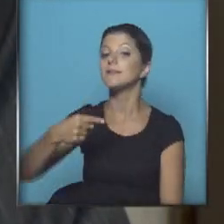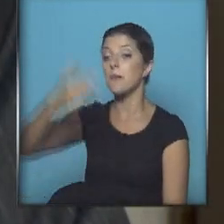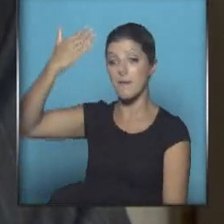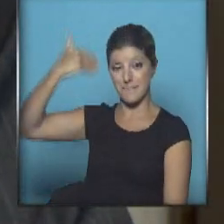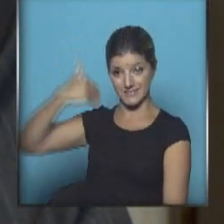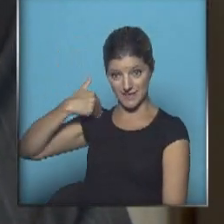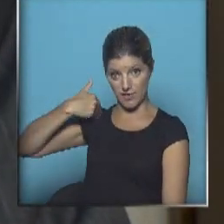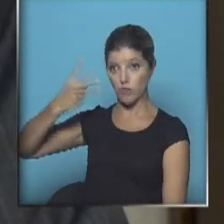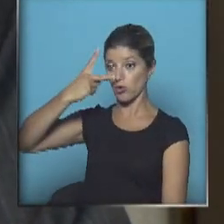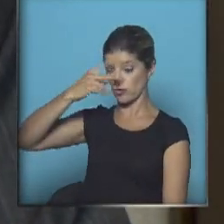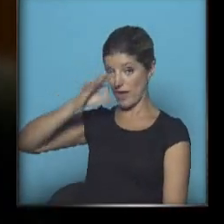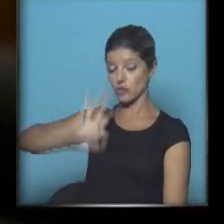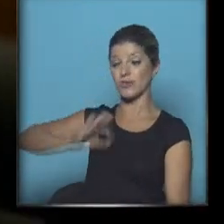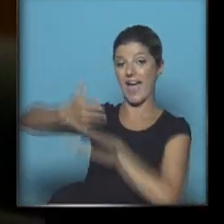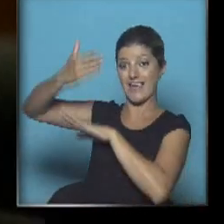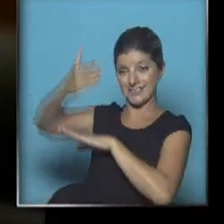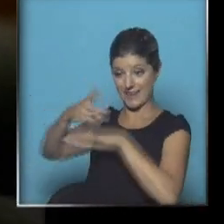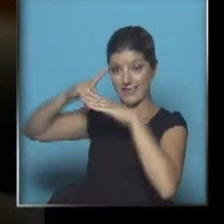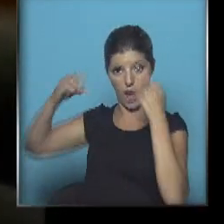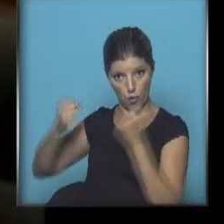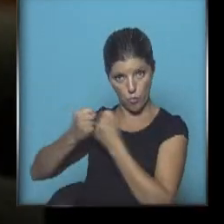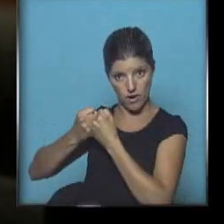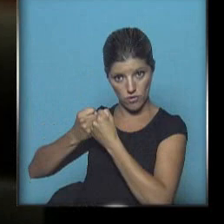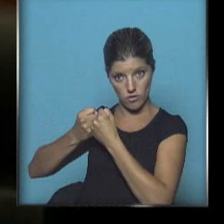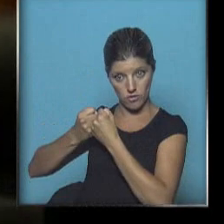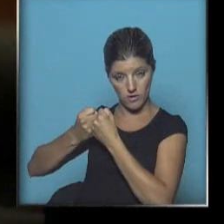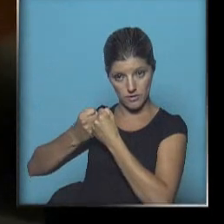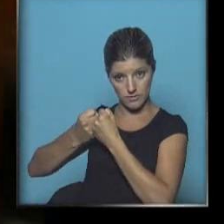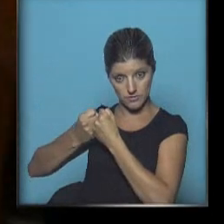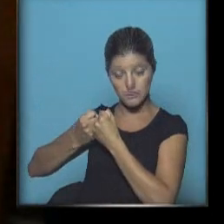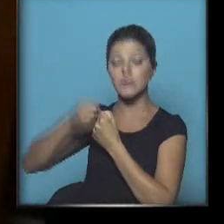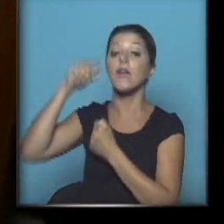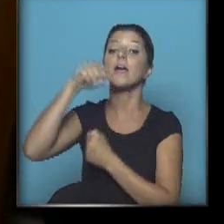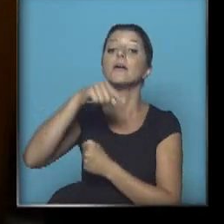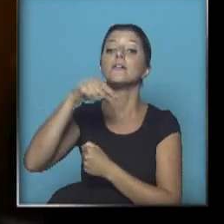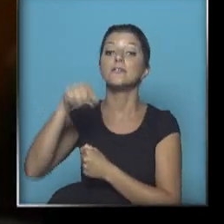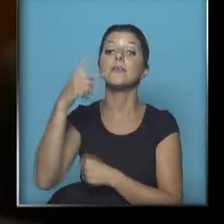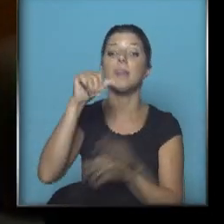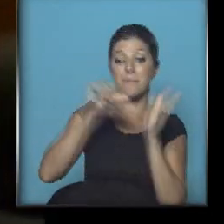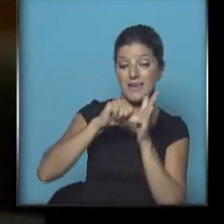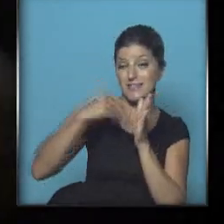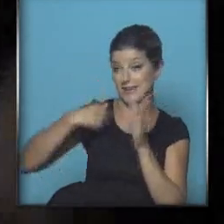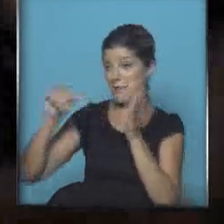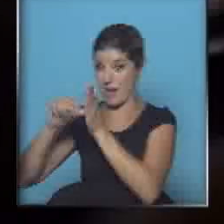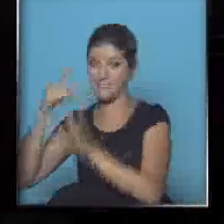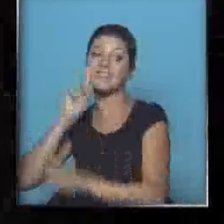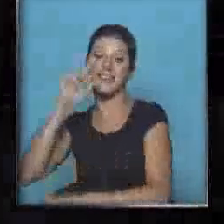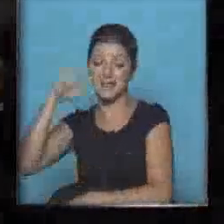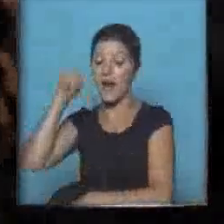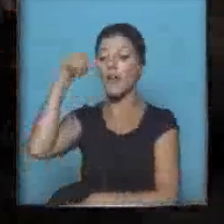a 2 años de la firma del memorando de entendimiento entre la Argentina e Irán, el fiscal